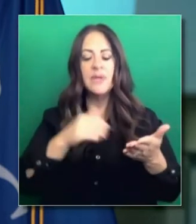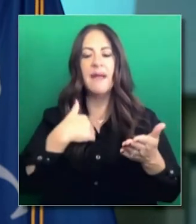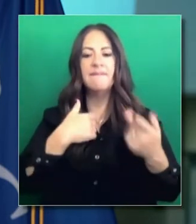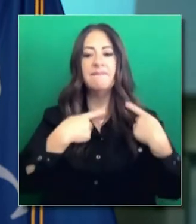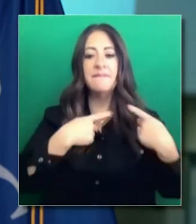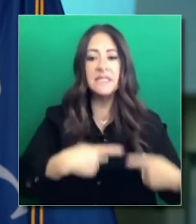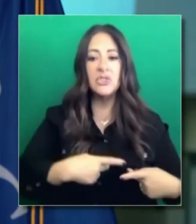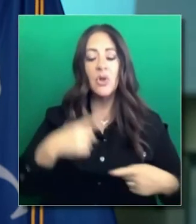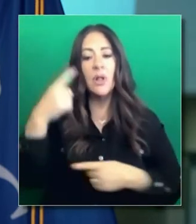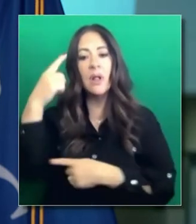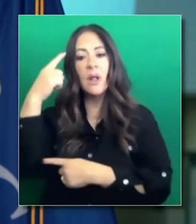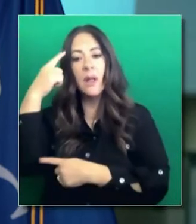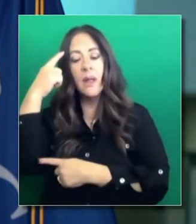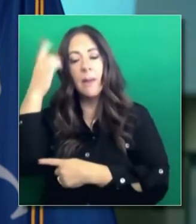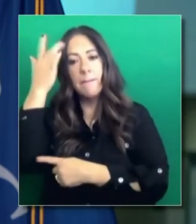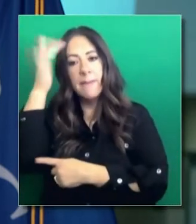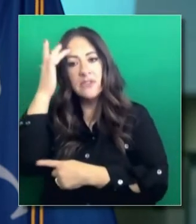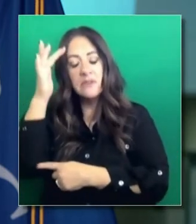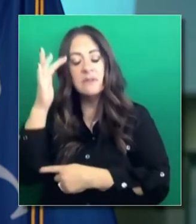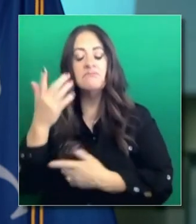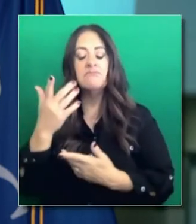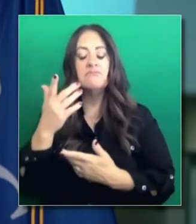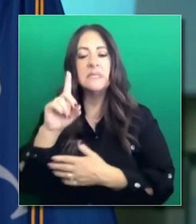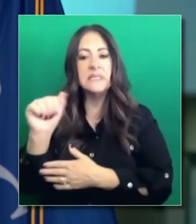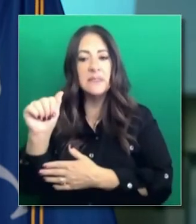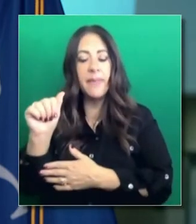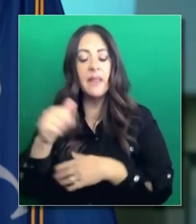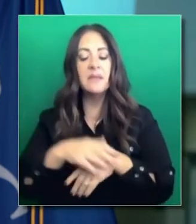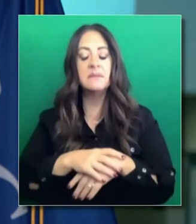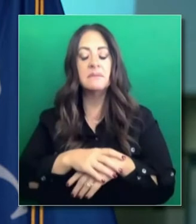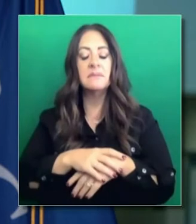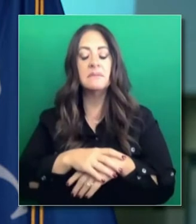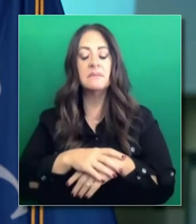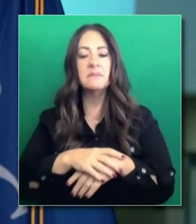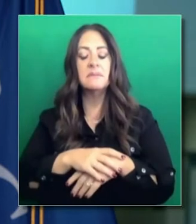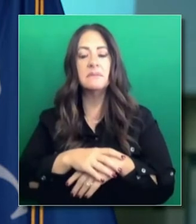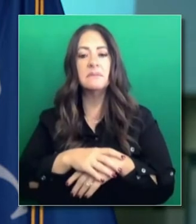y físicas, o intelectuales, mejor dicho,